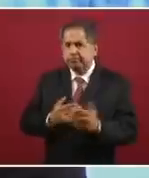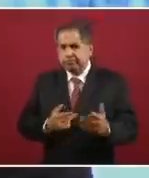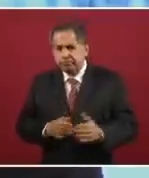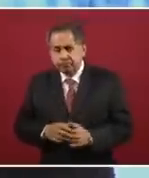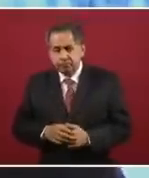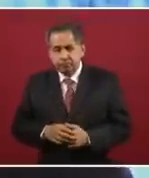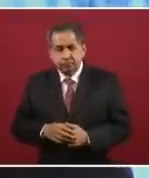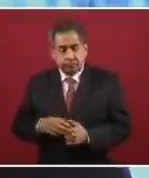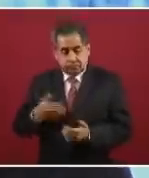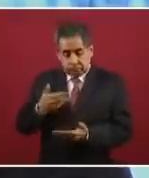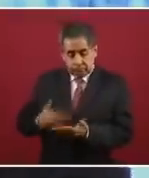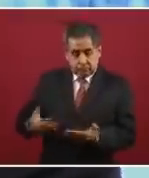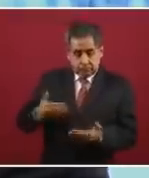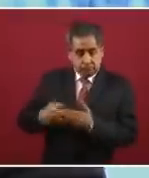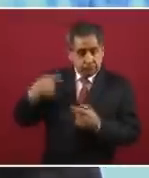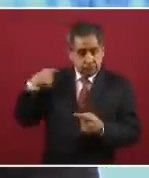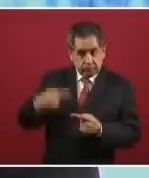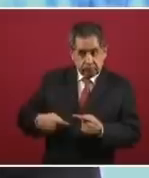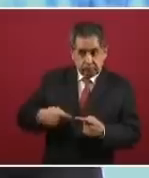esta fecha